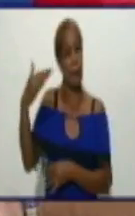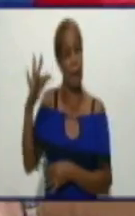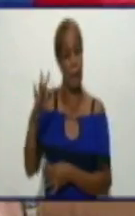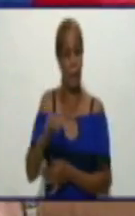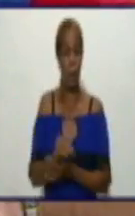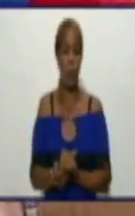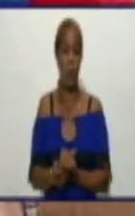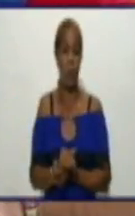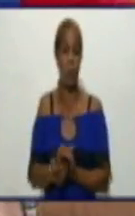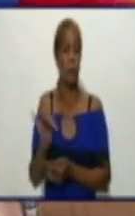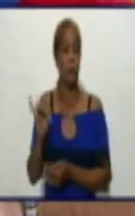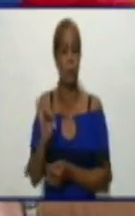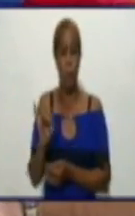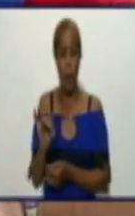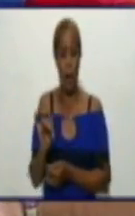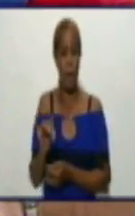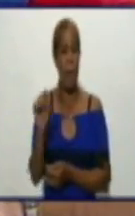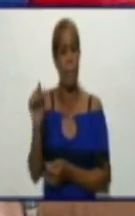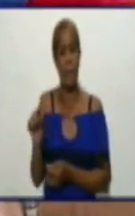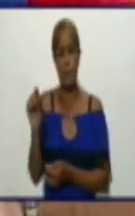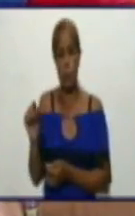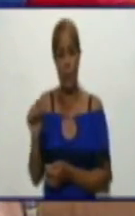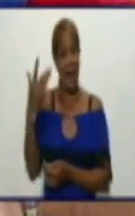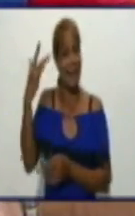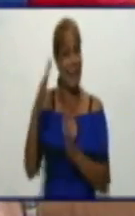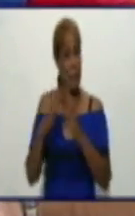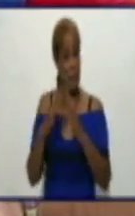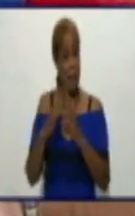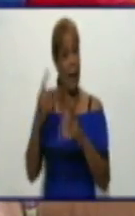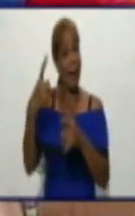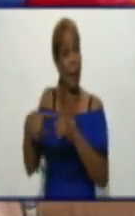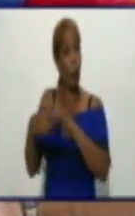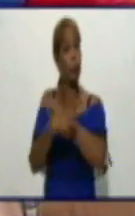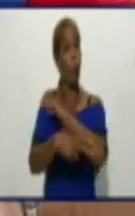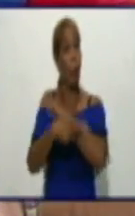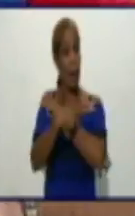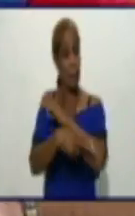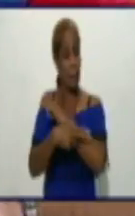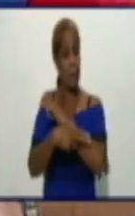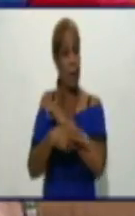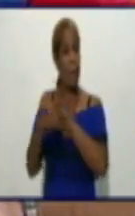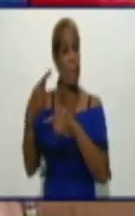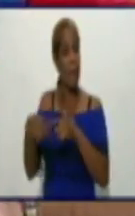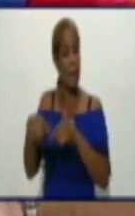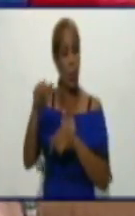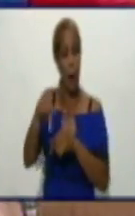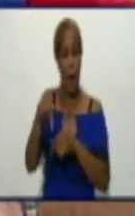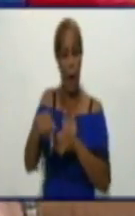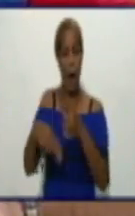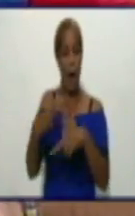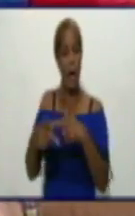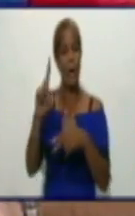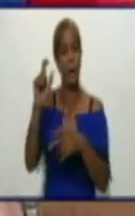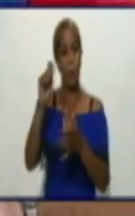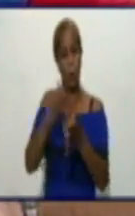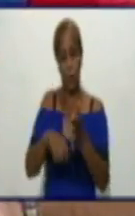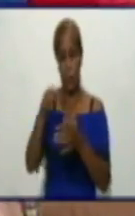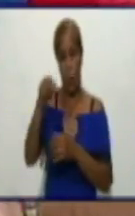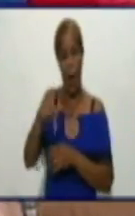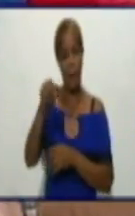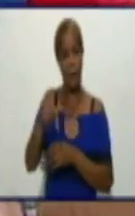tenga también algún vehículo con esta característica, puede acudir también. Y también incluye a las personas jurídicas, es decir, empresas, cooperativas, toda